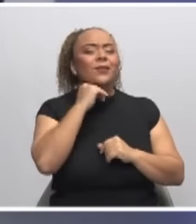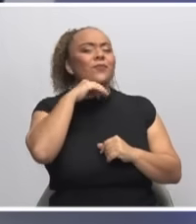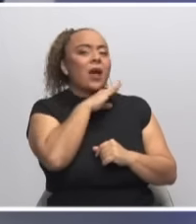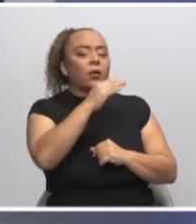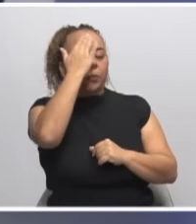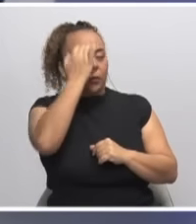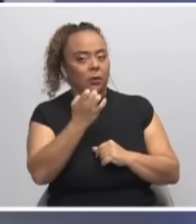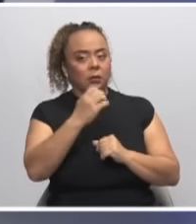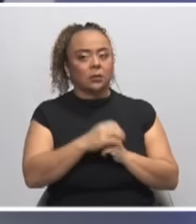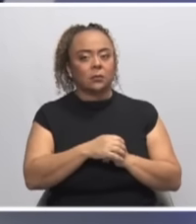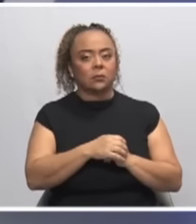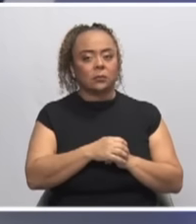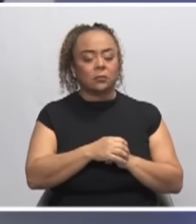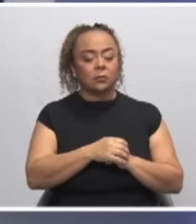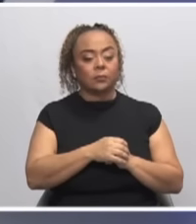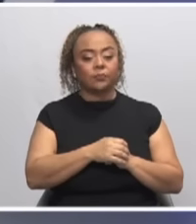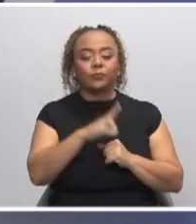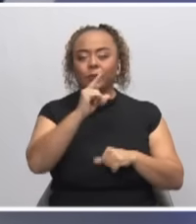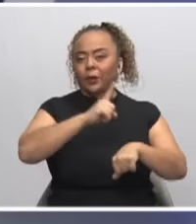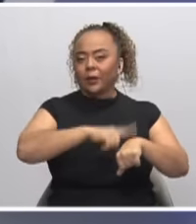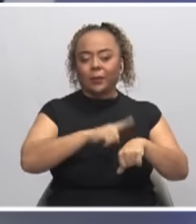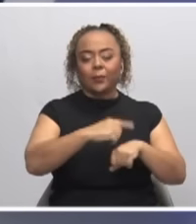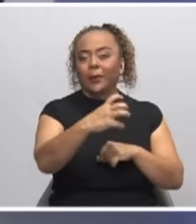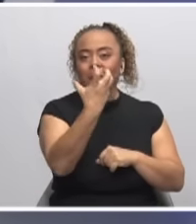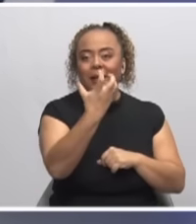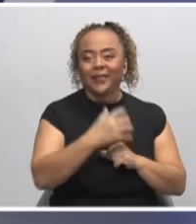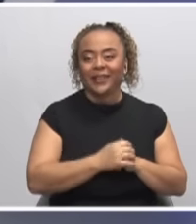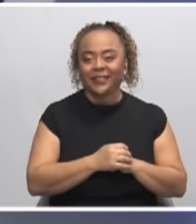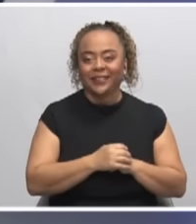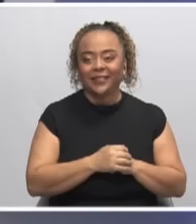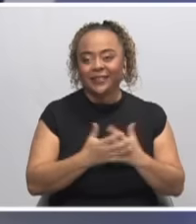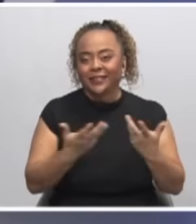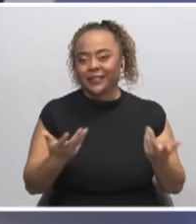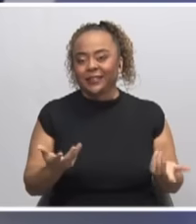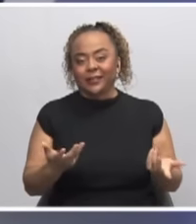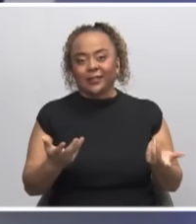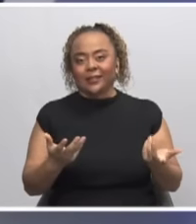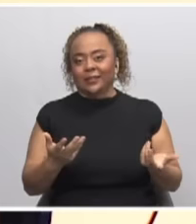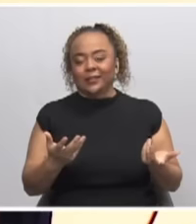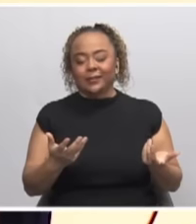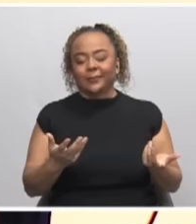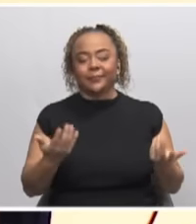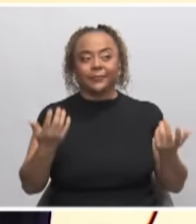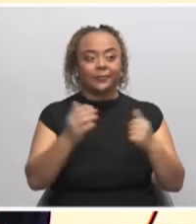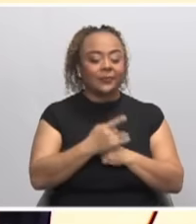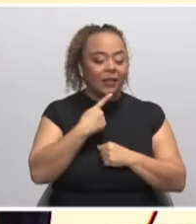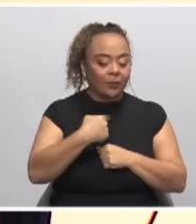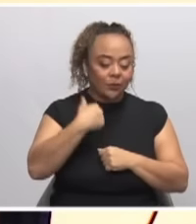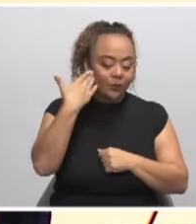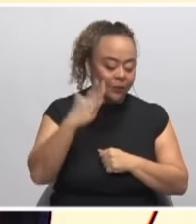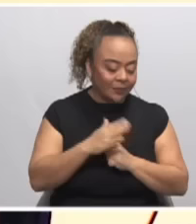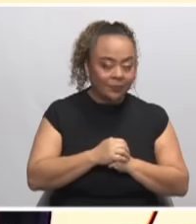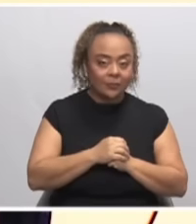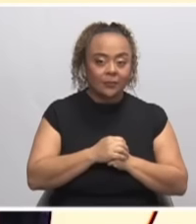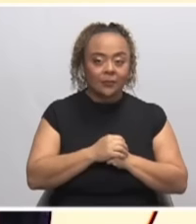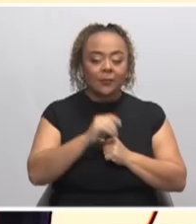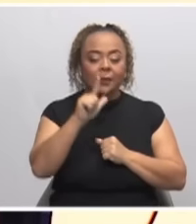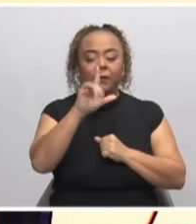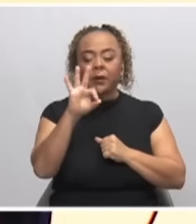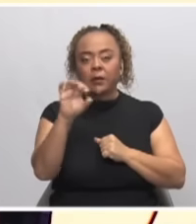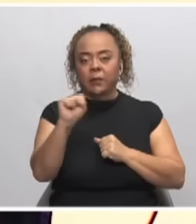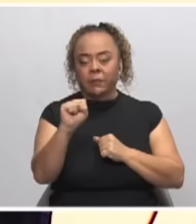porque no estamos en época brava es que si digamos no sé Luis Fernando